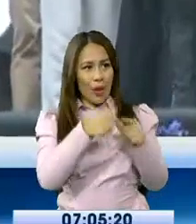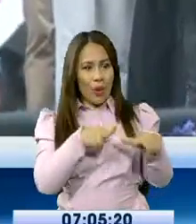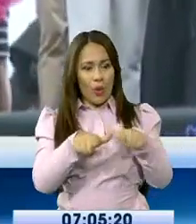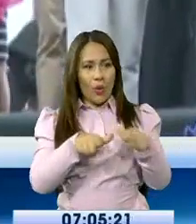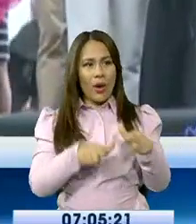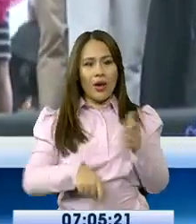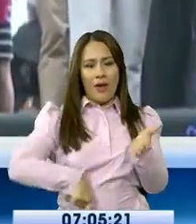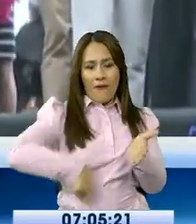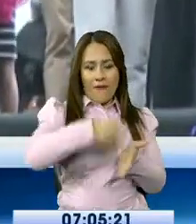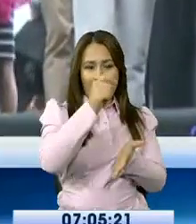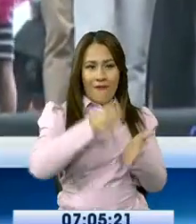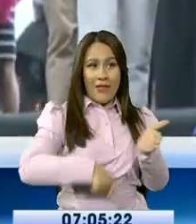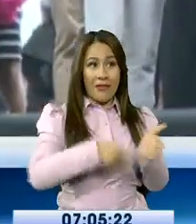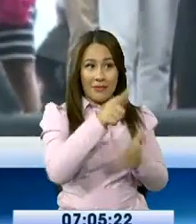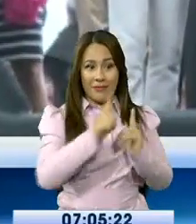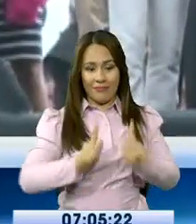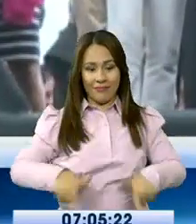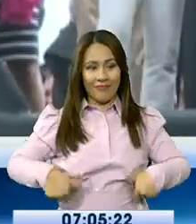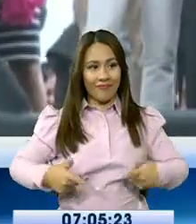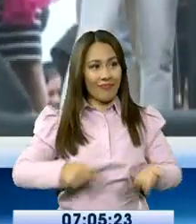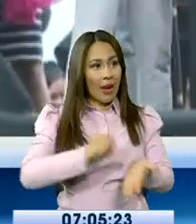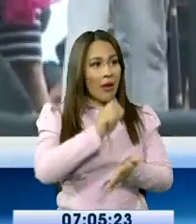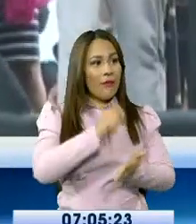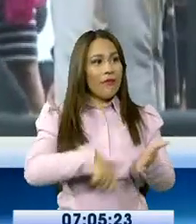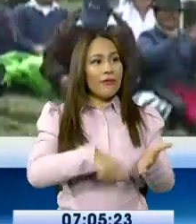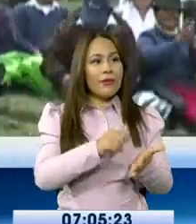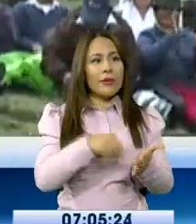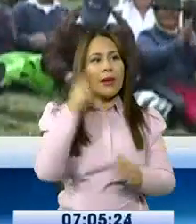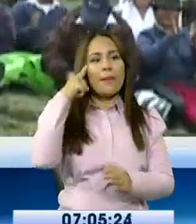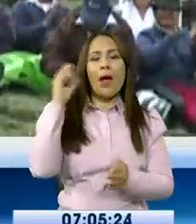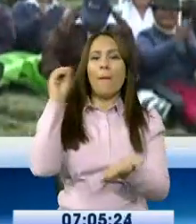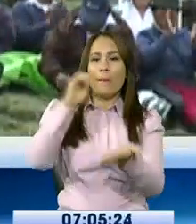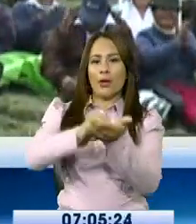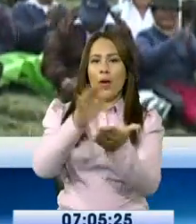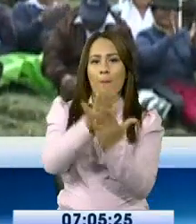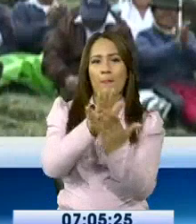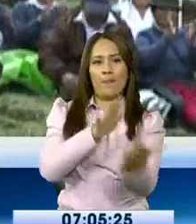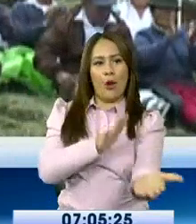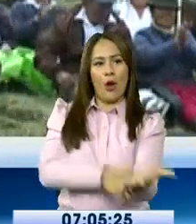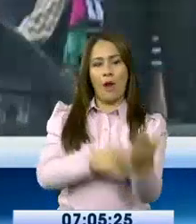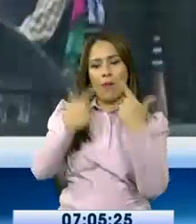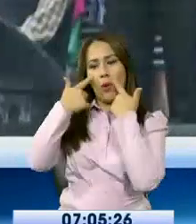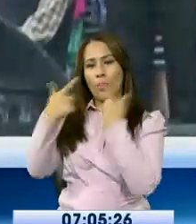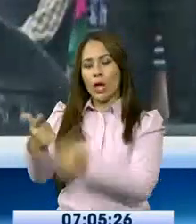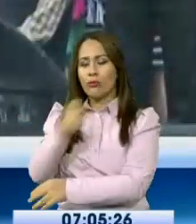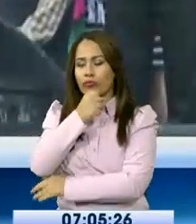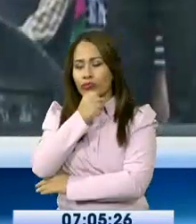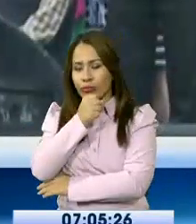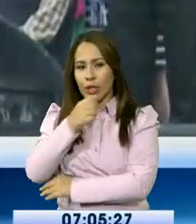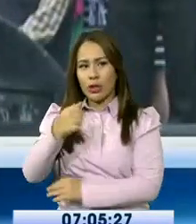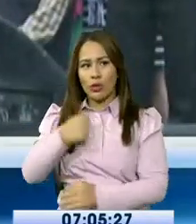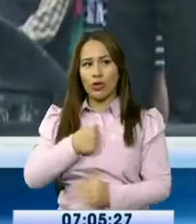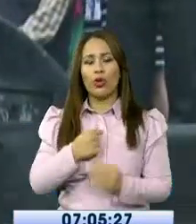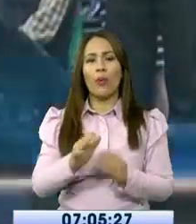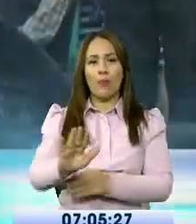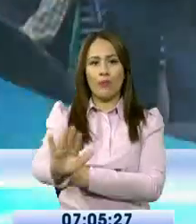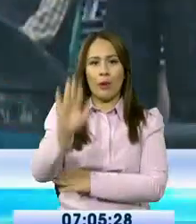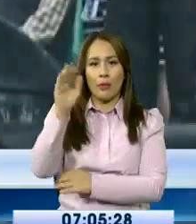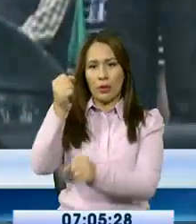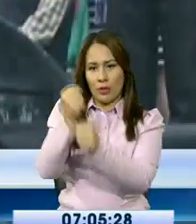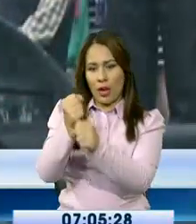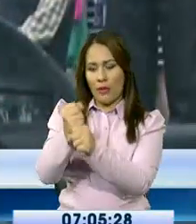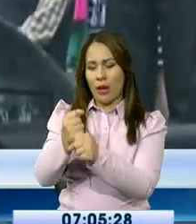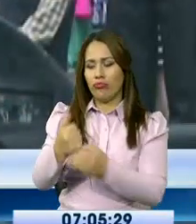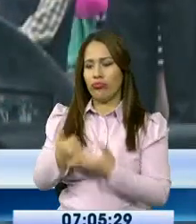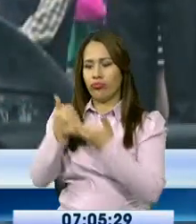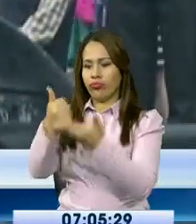ceremonial, Lenín Moreno firmaba el decreto para la implementación de su programa Toda una Vida. Trabajar, trabajar haciendo realidad